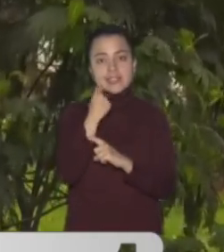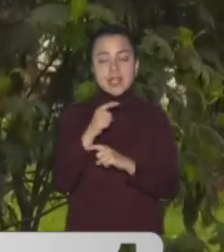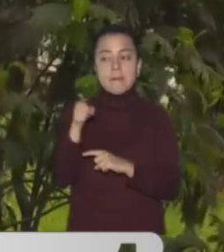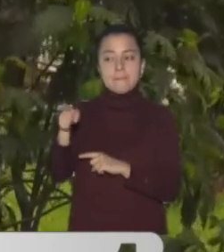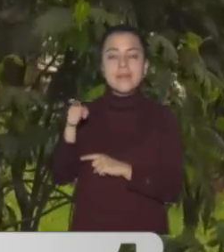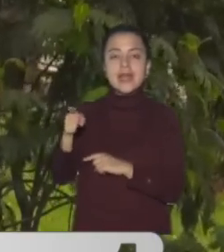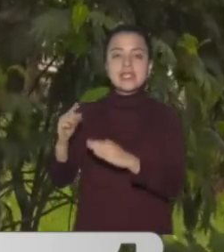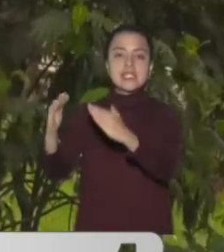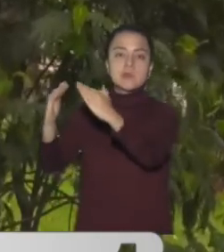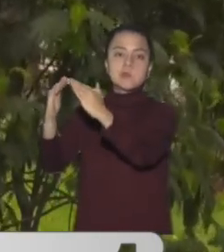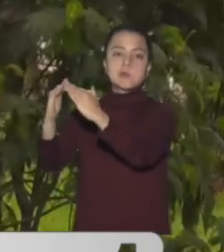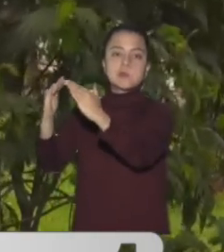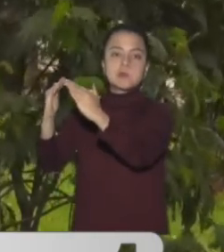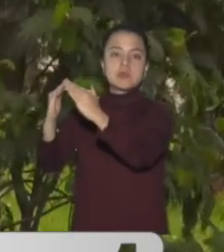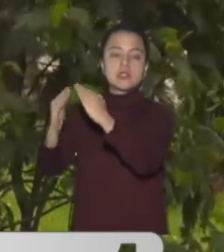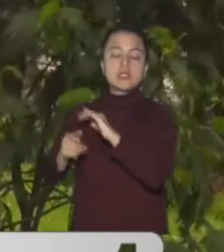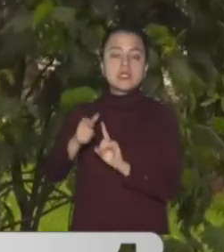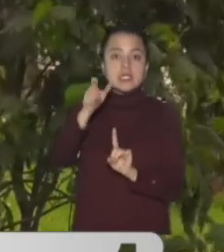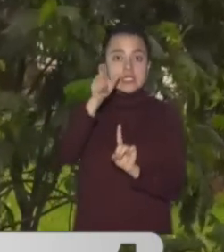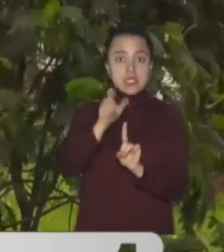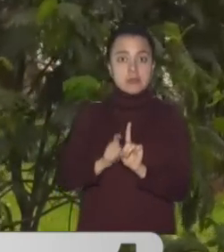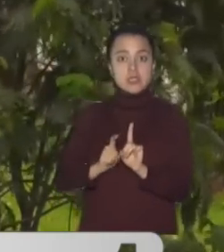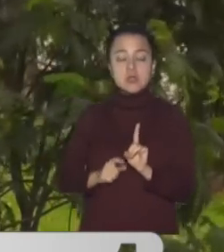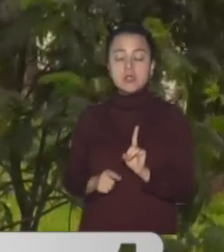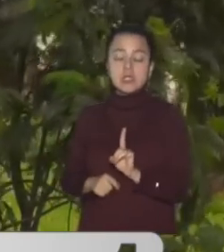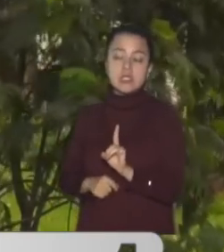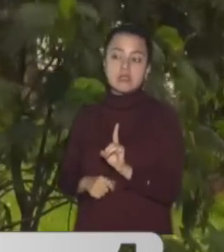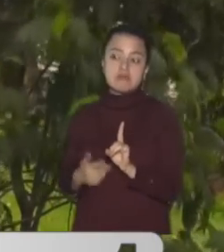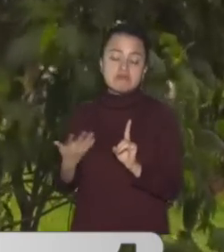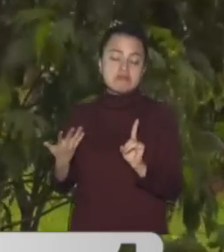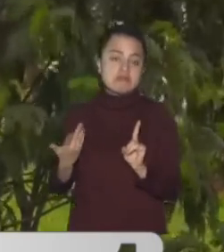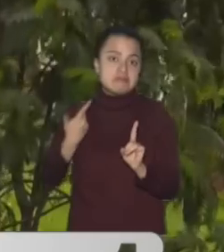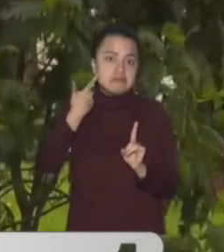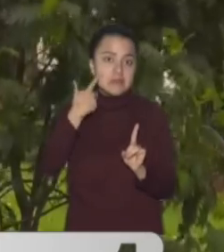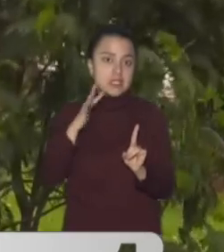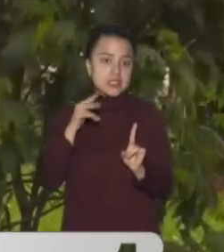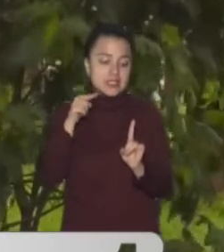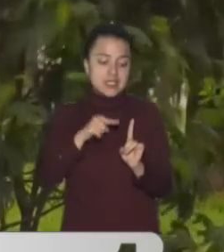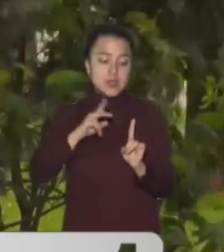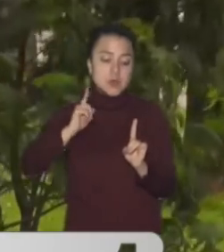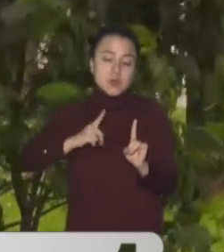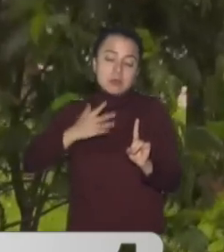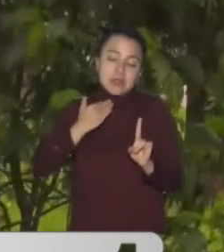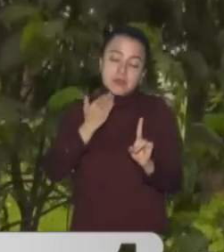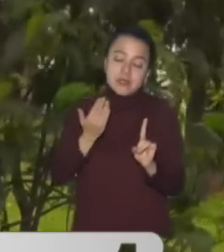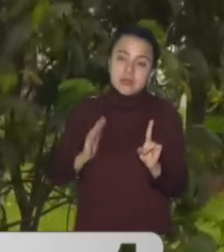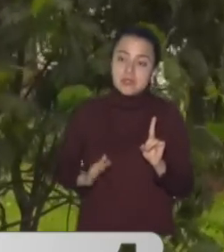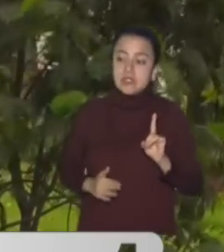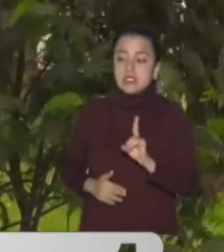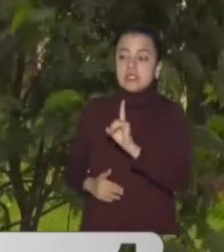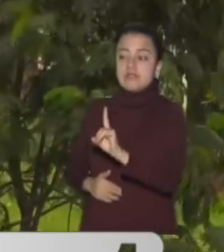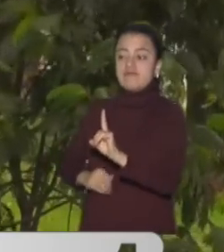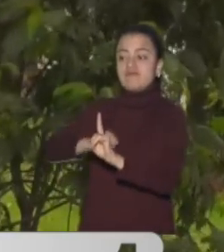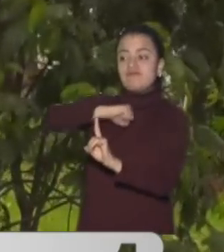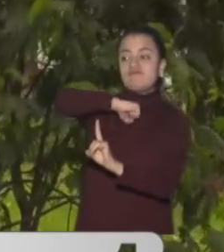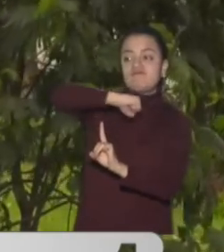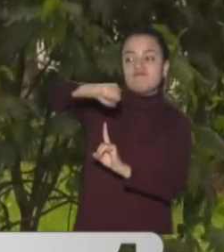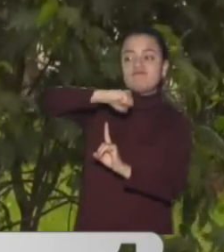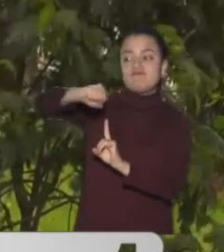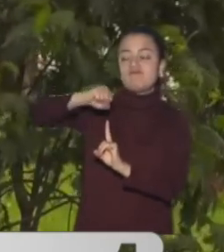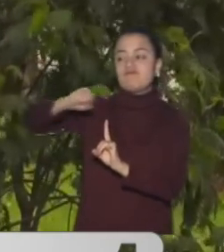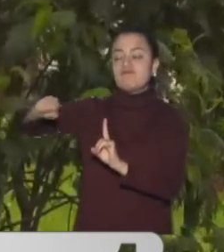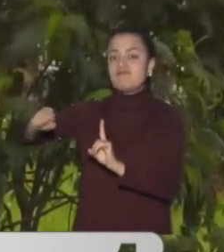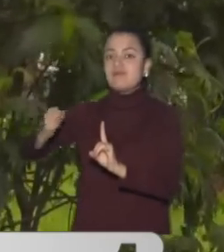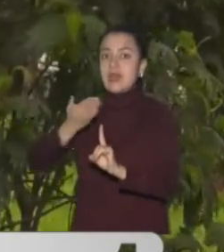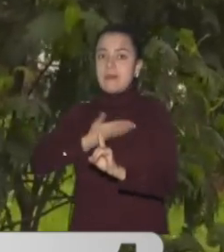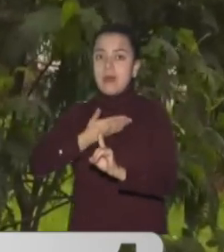Bogotá. Al parecer, esta persona culpable o sospechoso del homicidio de su madre y de su abuela estaba